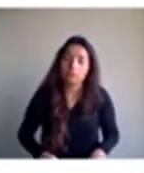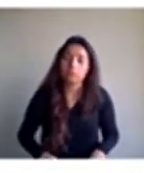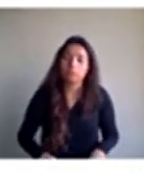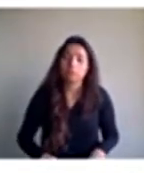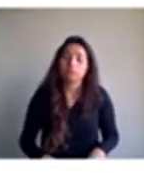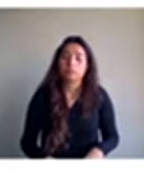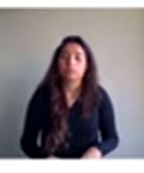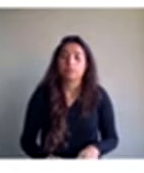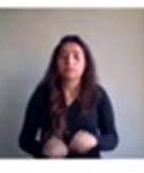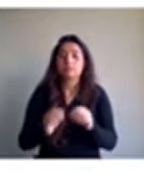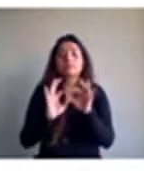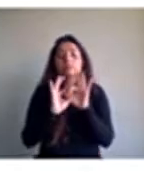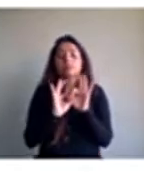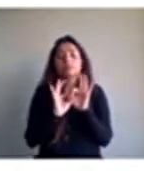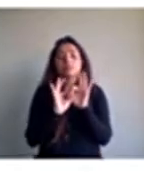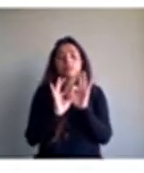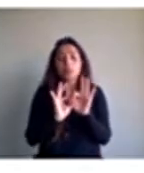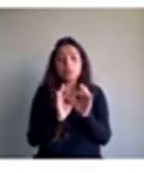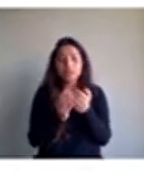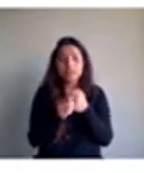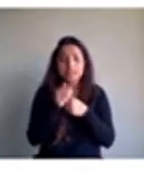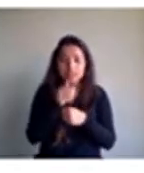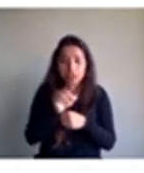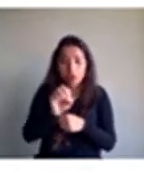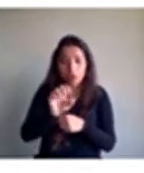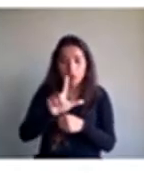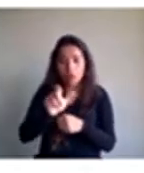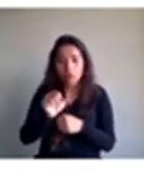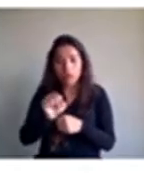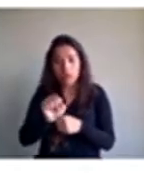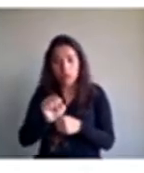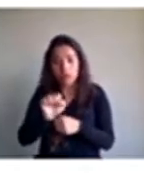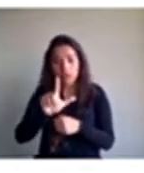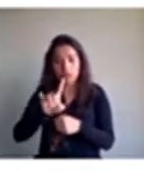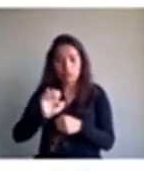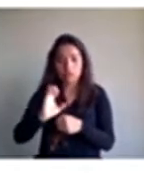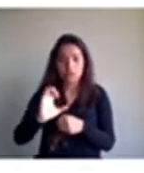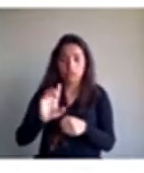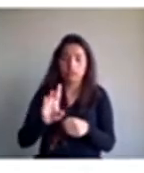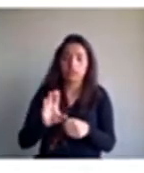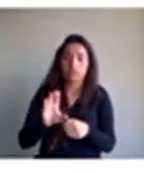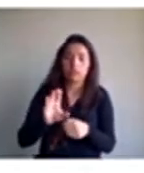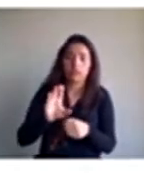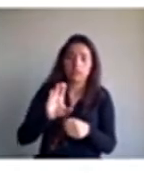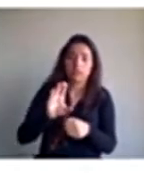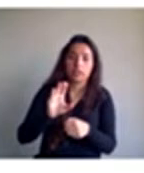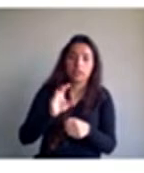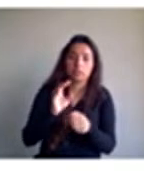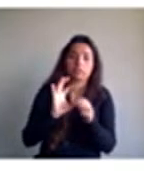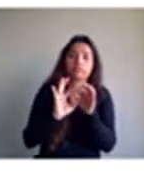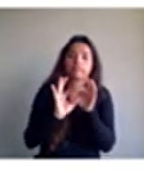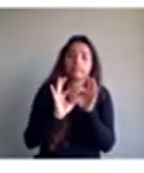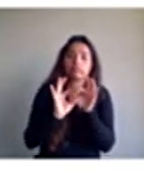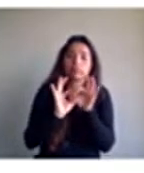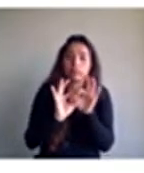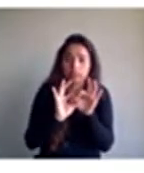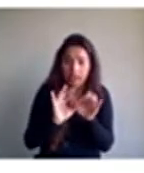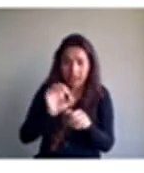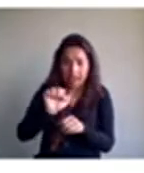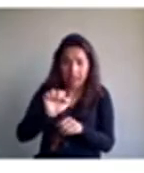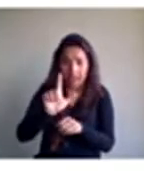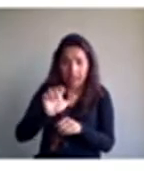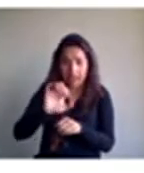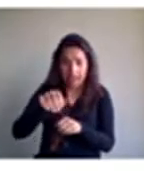muchas gracias querida hola lucia las gracias a alejandra arenas y alejandra escobar